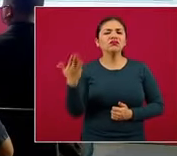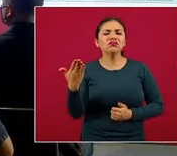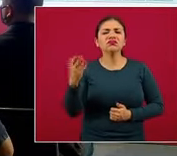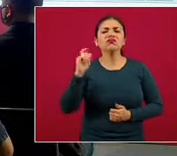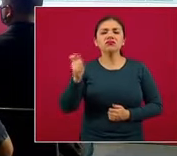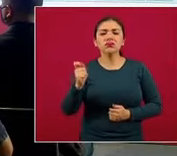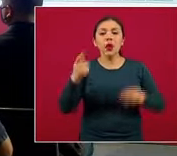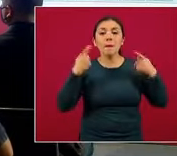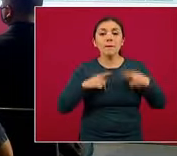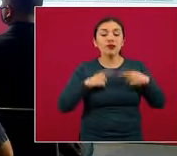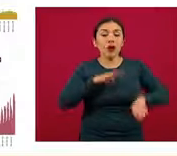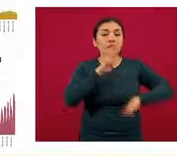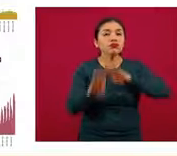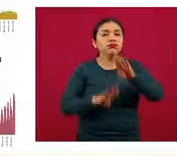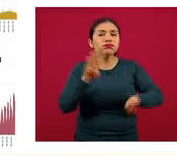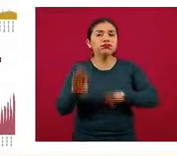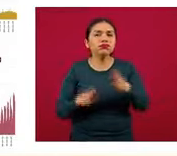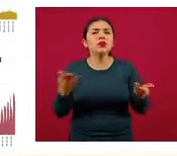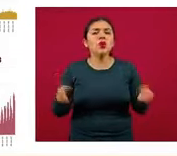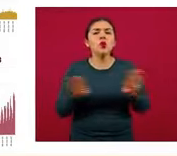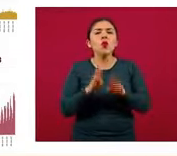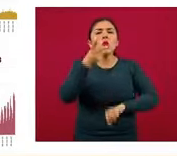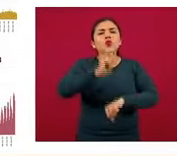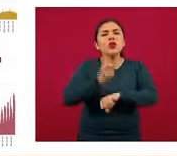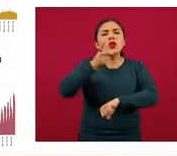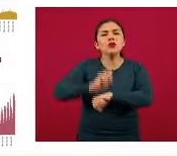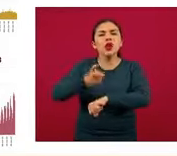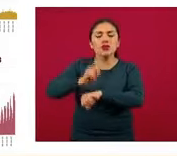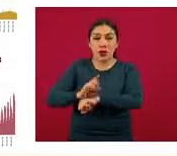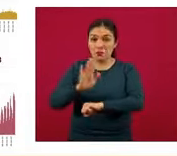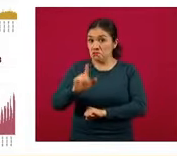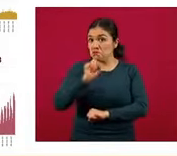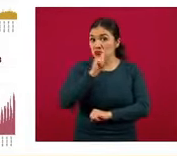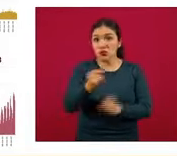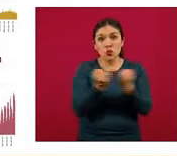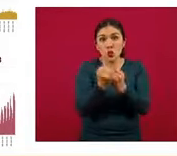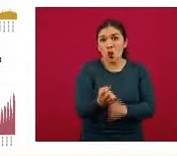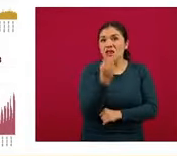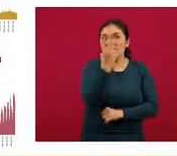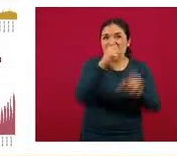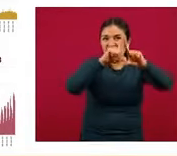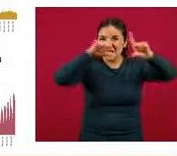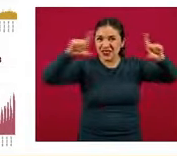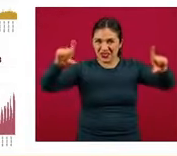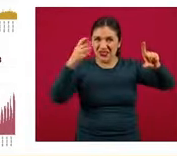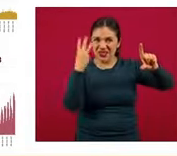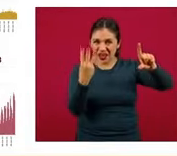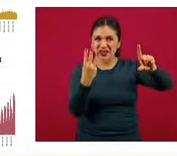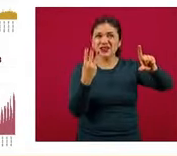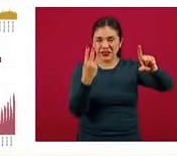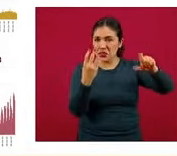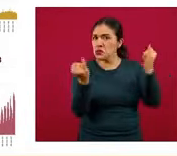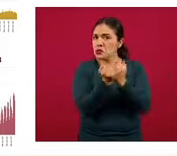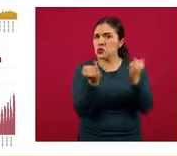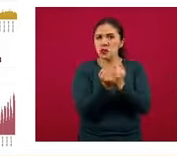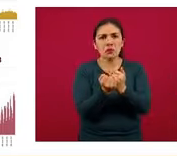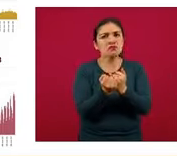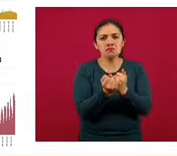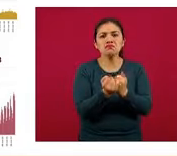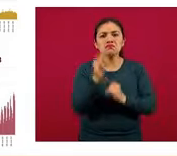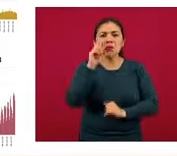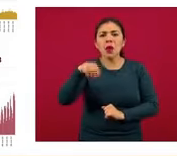de las defunciones diarias. Misma situación para las primeras 3 regiones, y idénticamente para